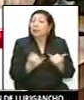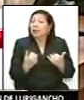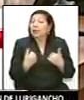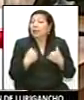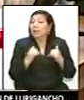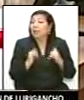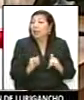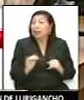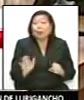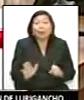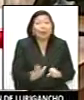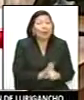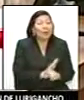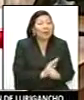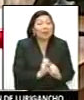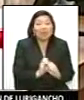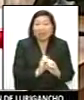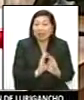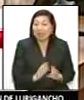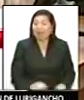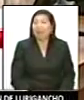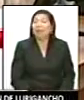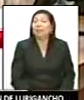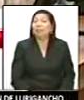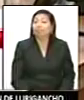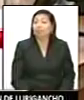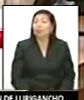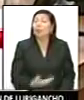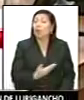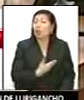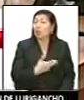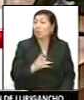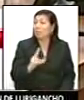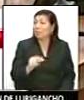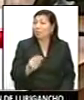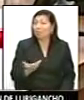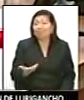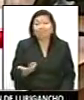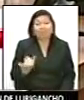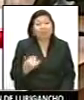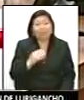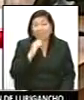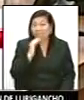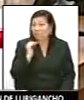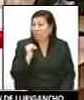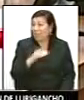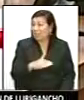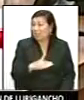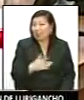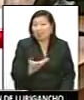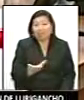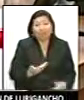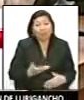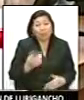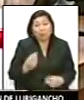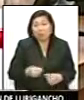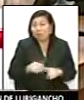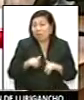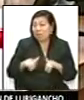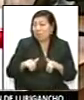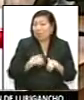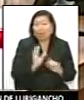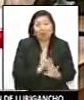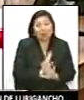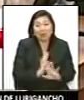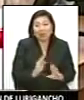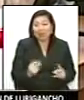quedar totalmente claro. Ojalá que los representantes del gobierno no insistan con esos falsos argumentos de que acá se está vulnerando el principio de igualdad, porque no lo